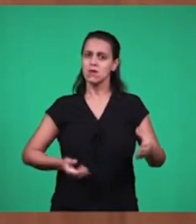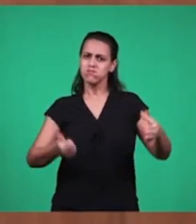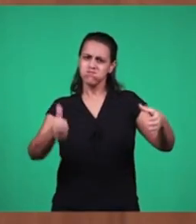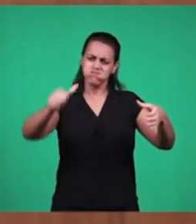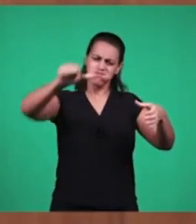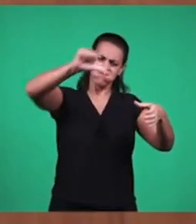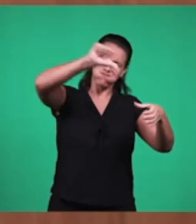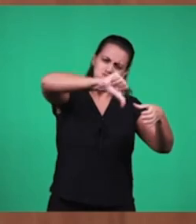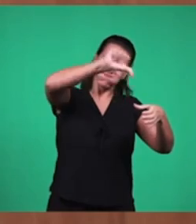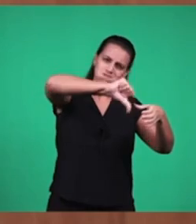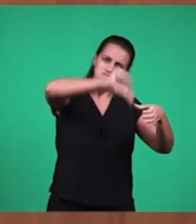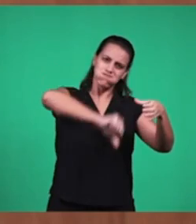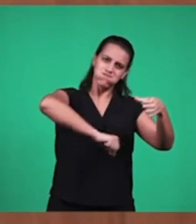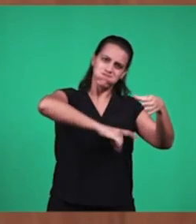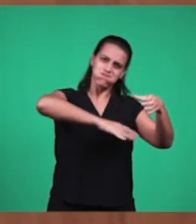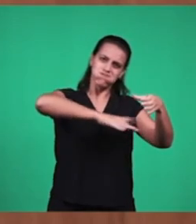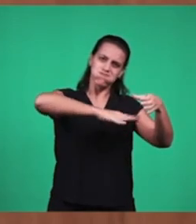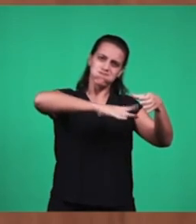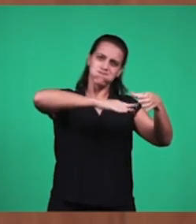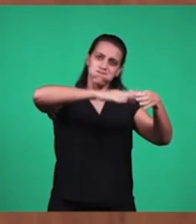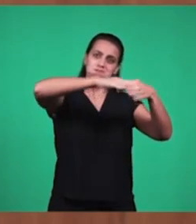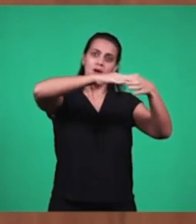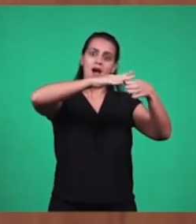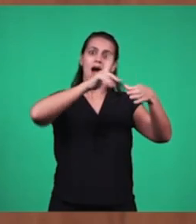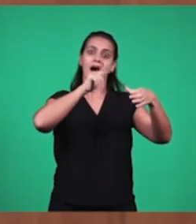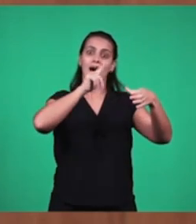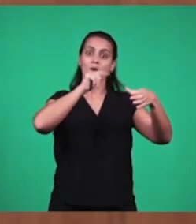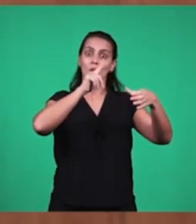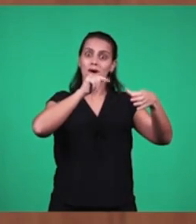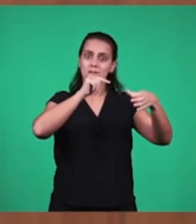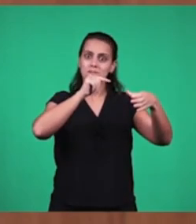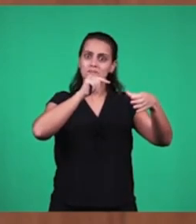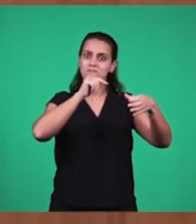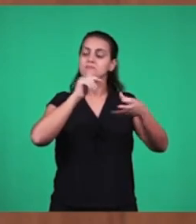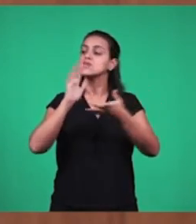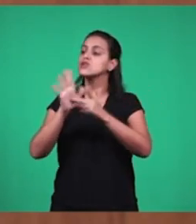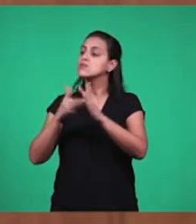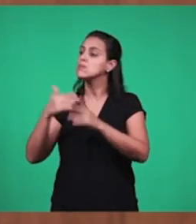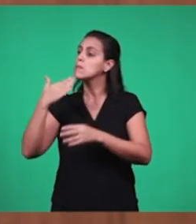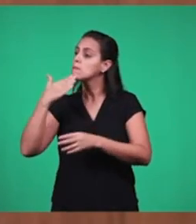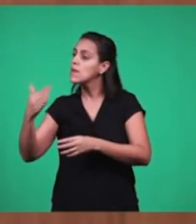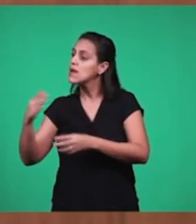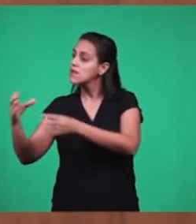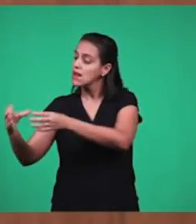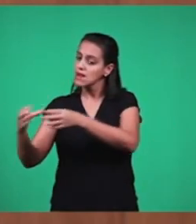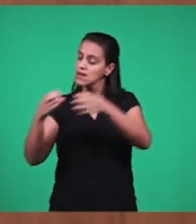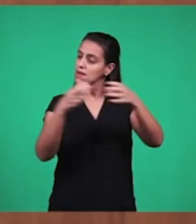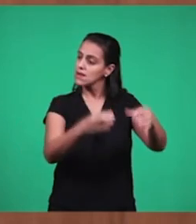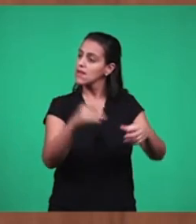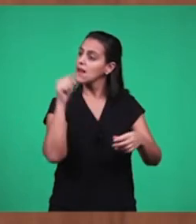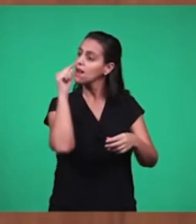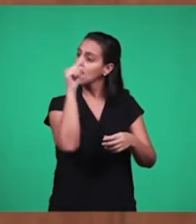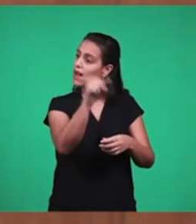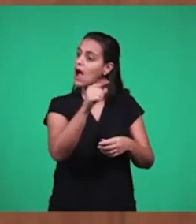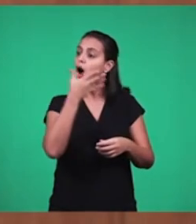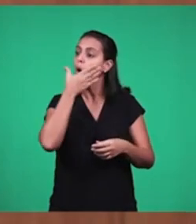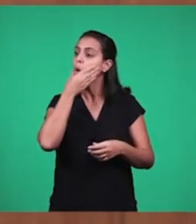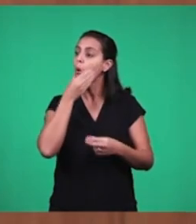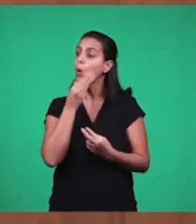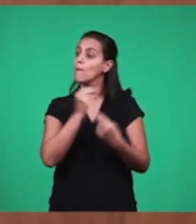agua y entonces Jesús les pidió a los sirvientes que lleven esas tinajas